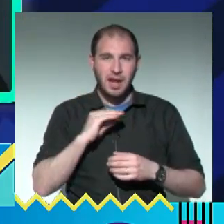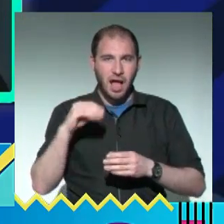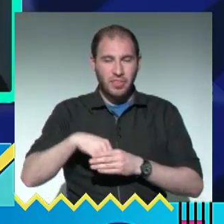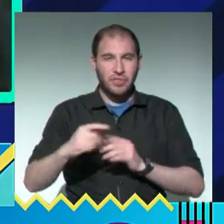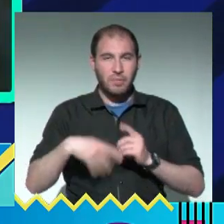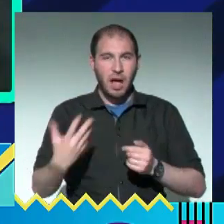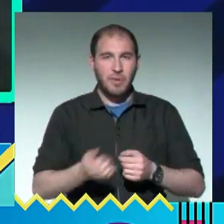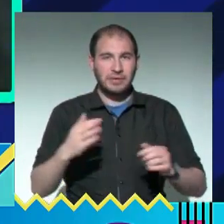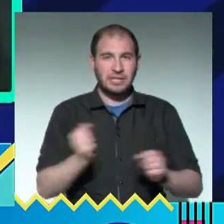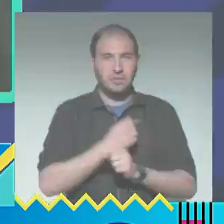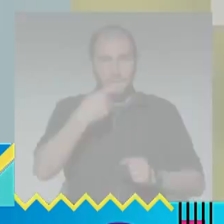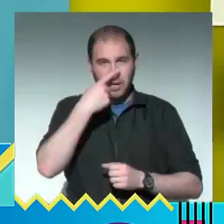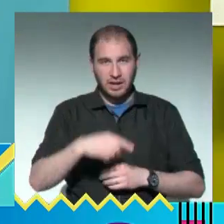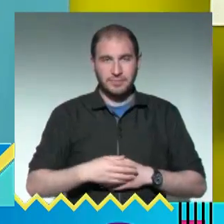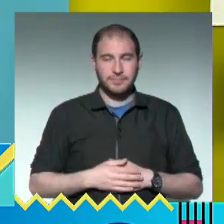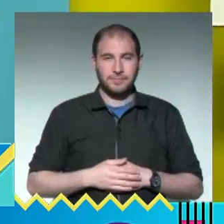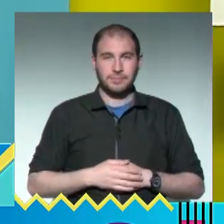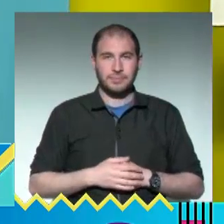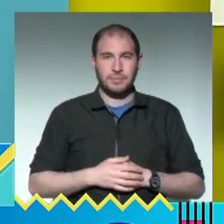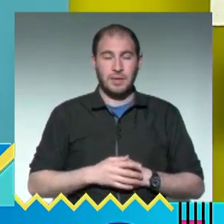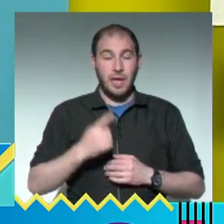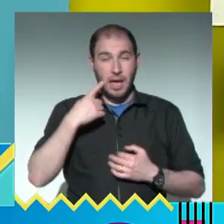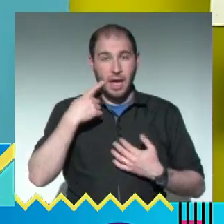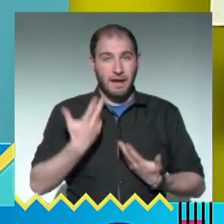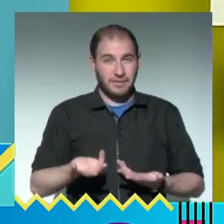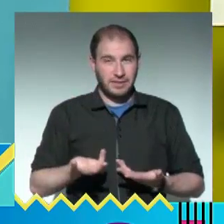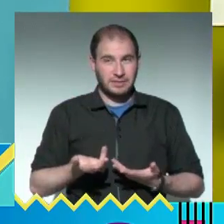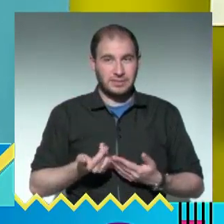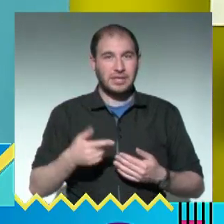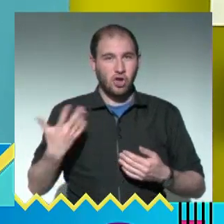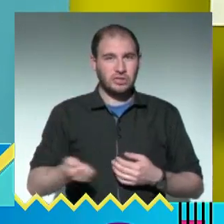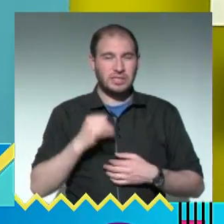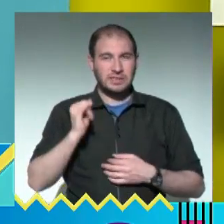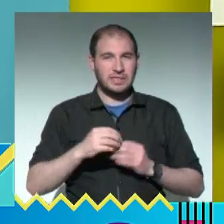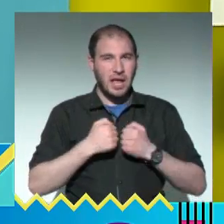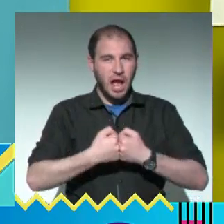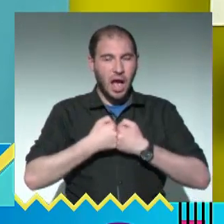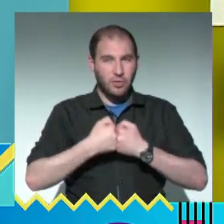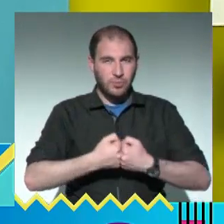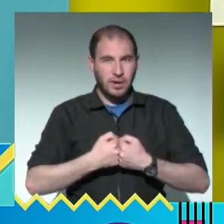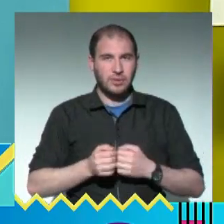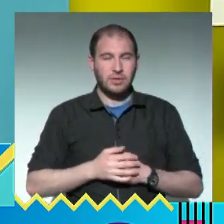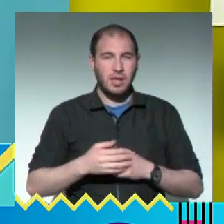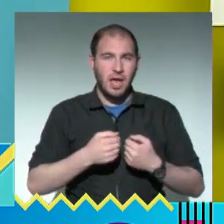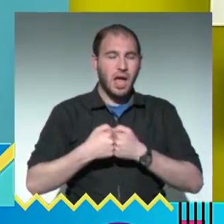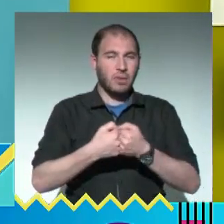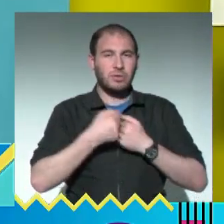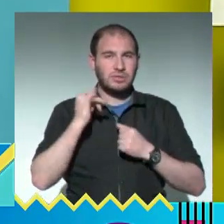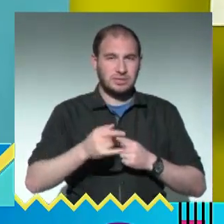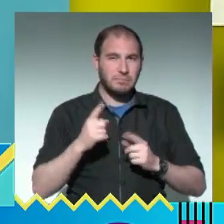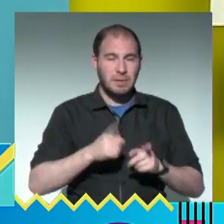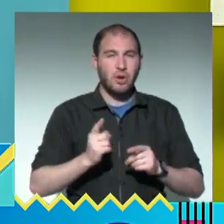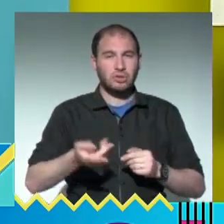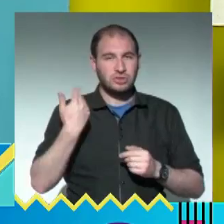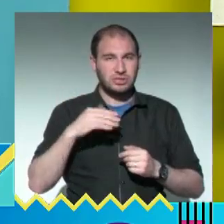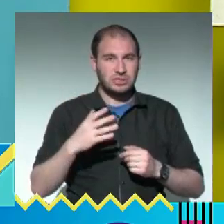poder lograr esa sanción definitiva. Sí, lo que hay que ver es, bueno, si se van a llegar a esas negociaciones, a llegar a ese consenso como sí se logró